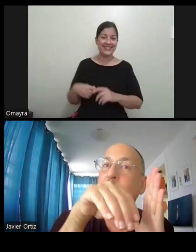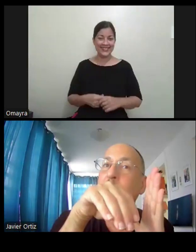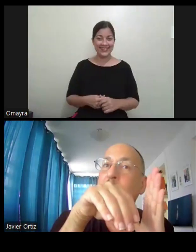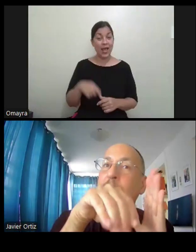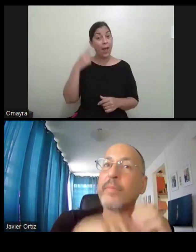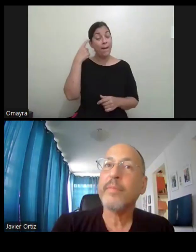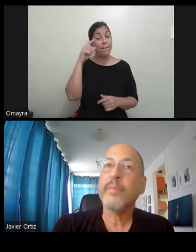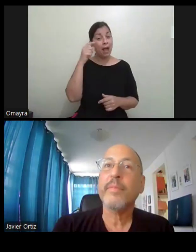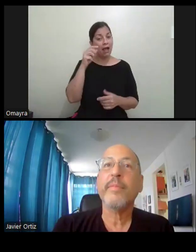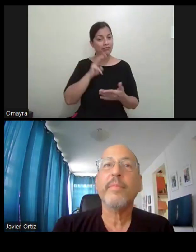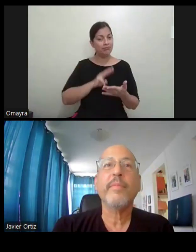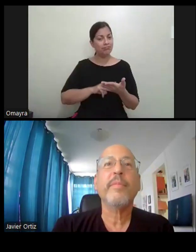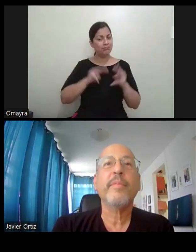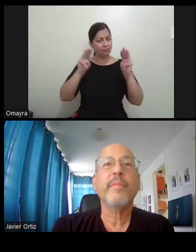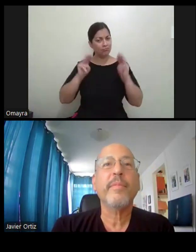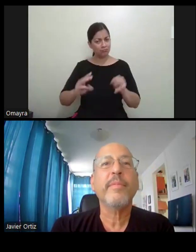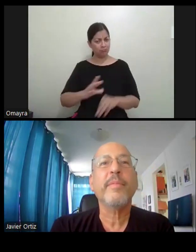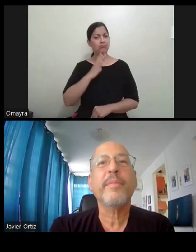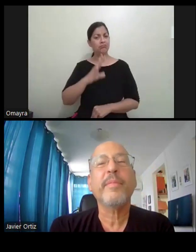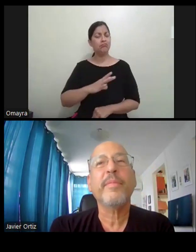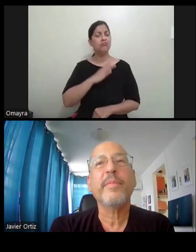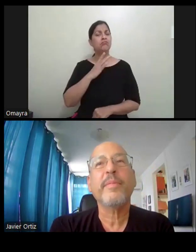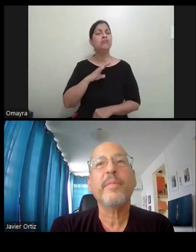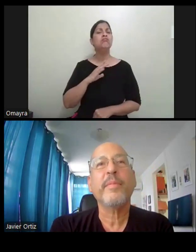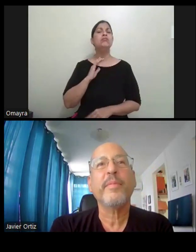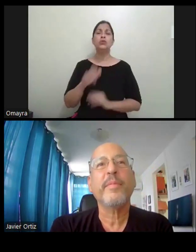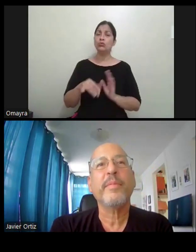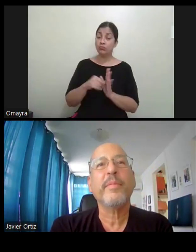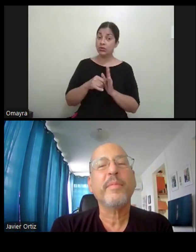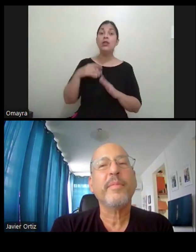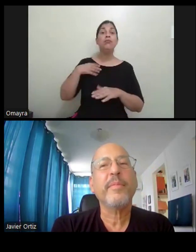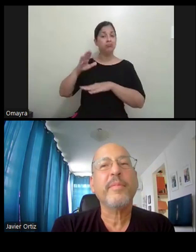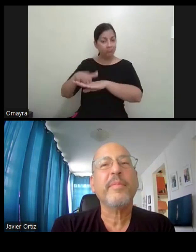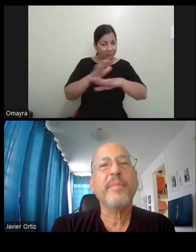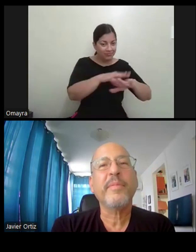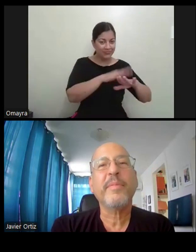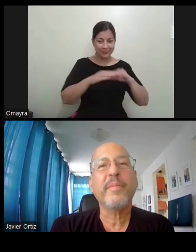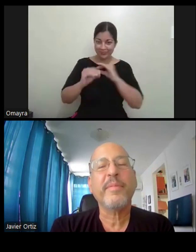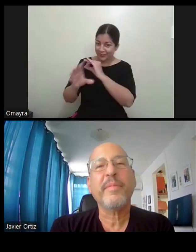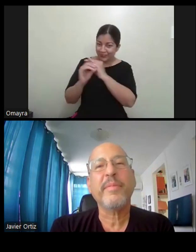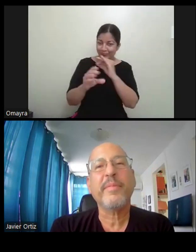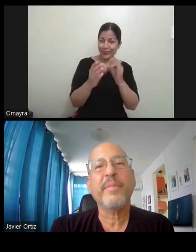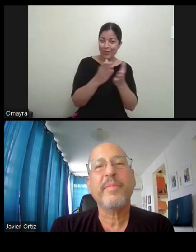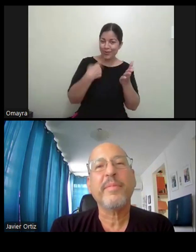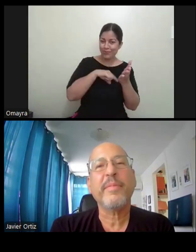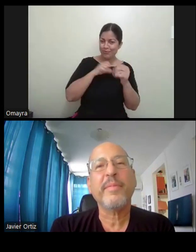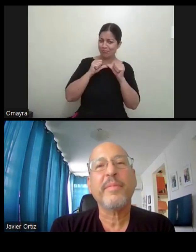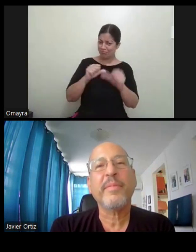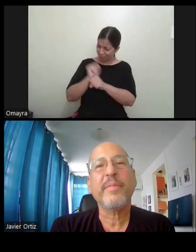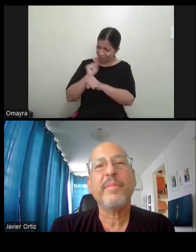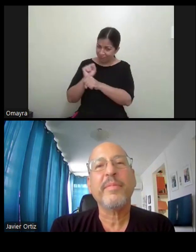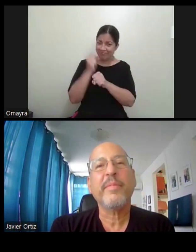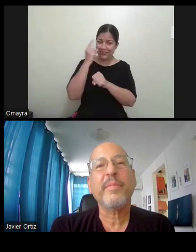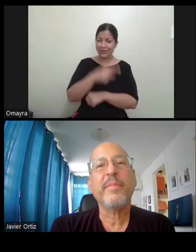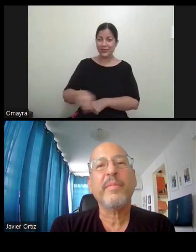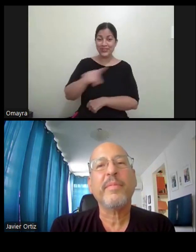para que se pueda suscribir propiamente a nuestro canal y así les puedan llegar las notificaciones de todas las cosas que seguimos preparando para todos